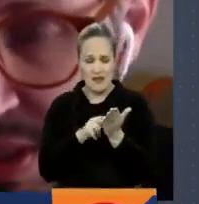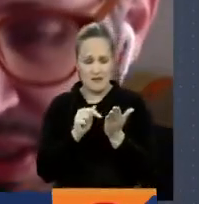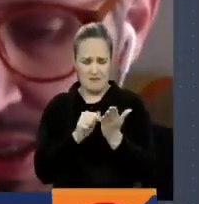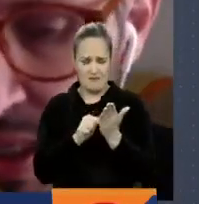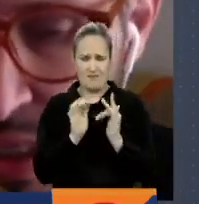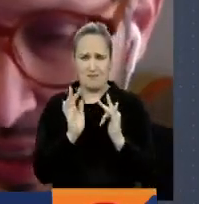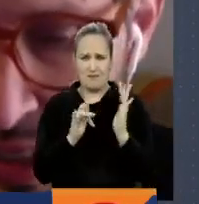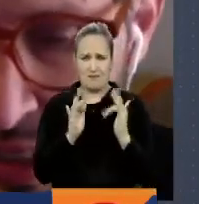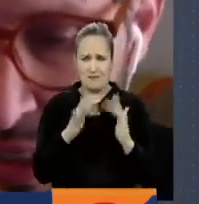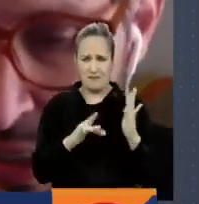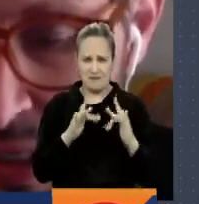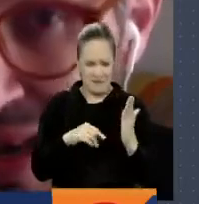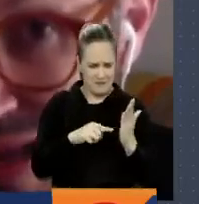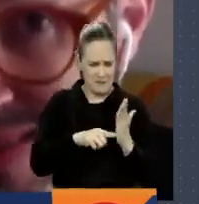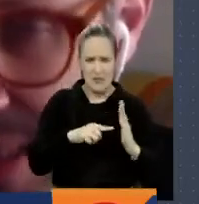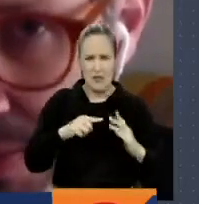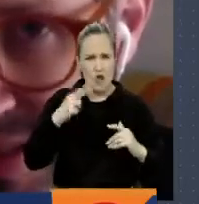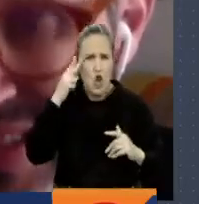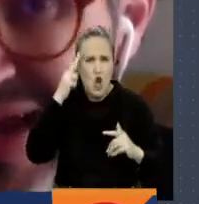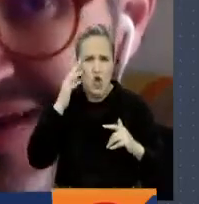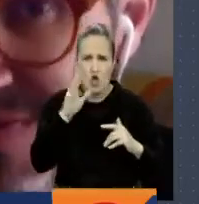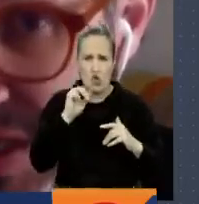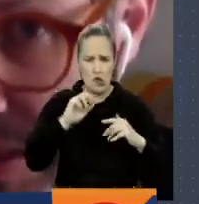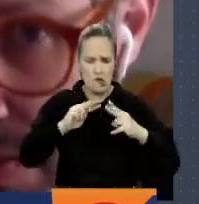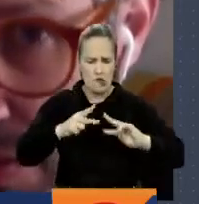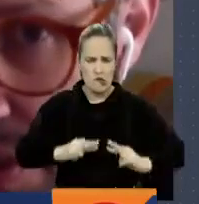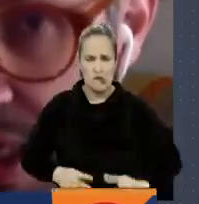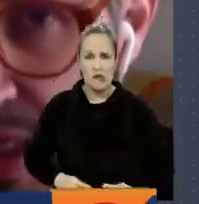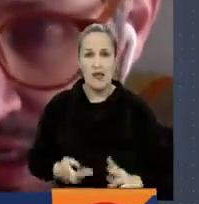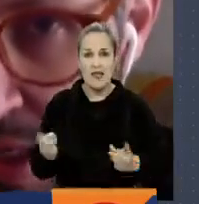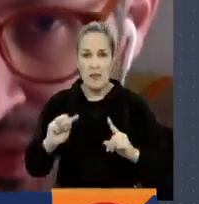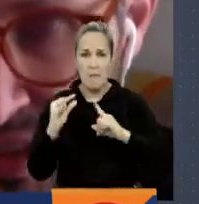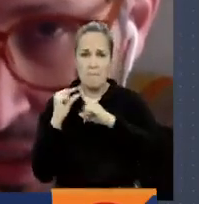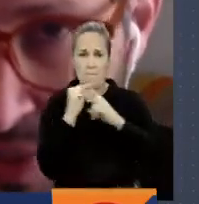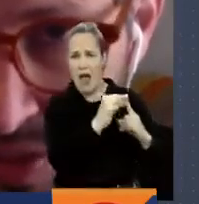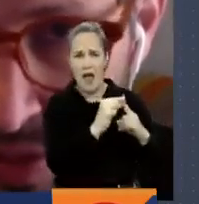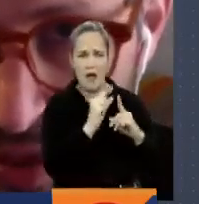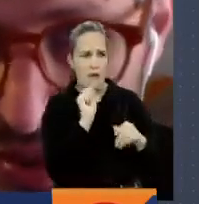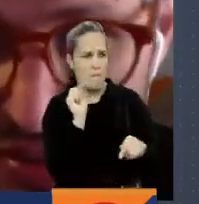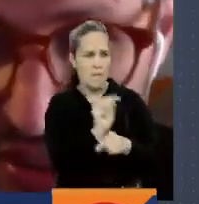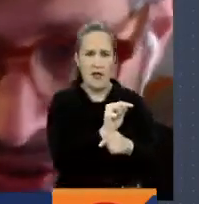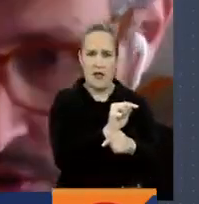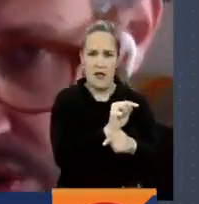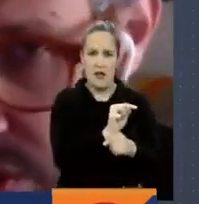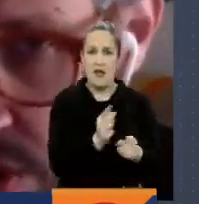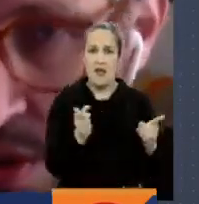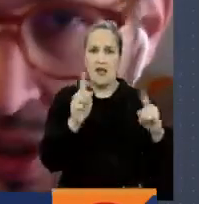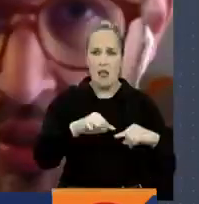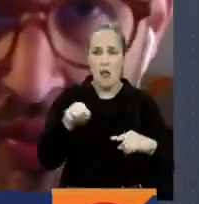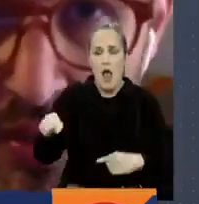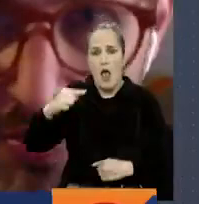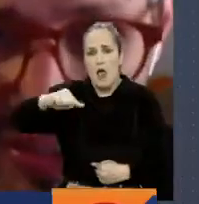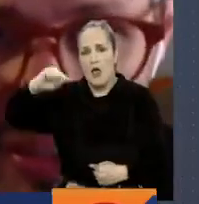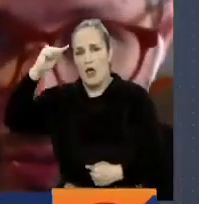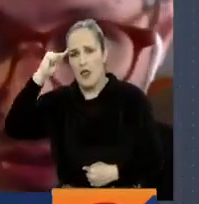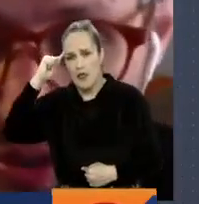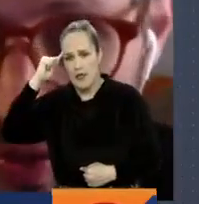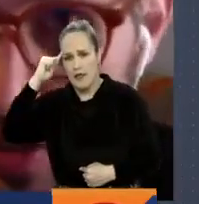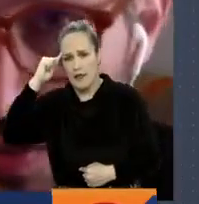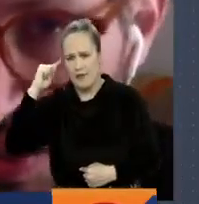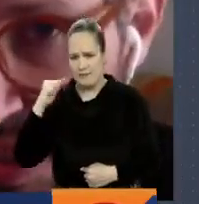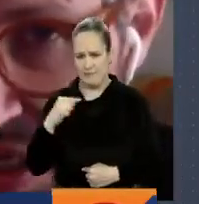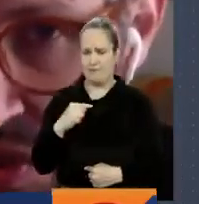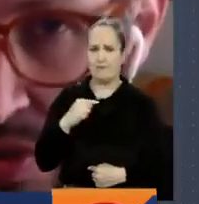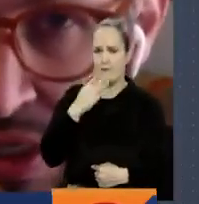imprecisiones eh que lanza además descalificativos y que parte de presunciones que yo creo que son bastante